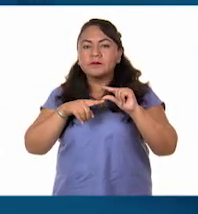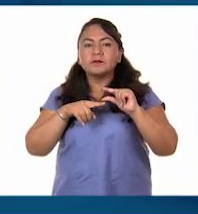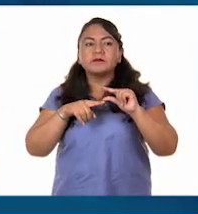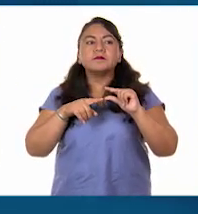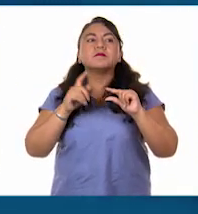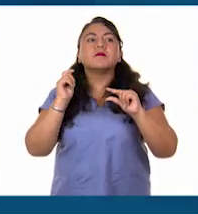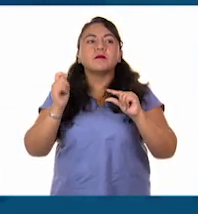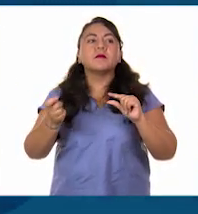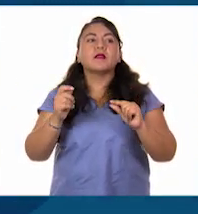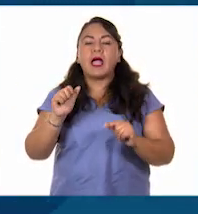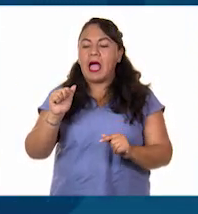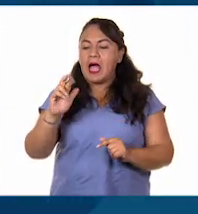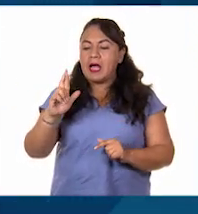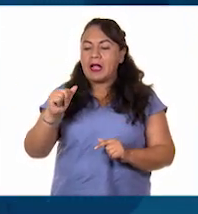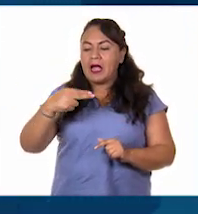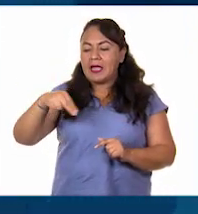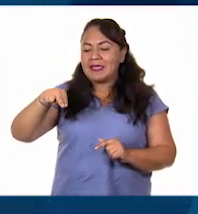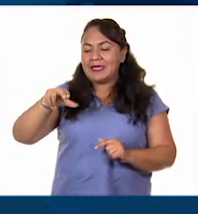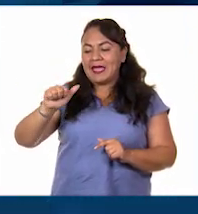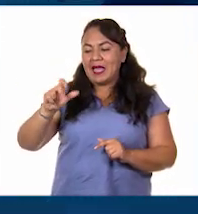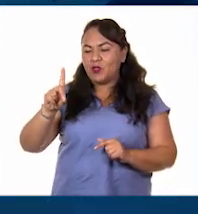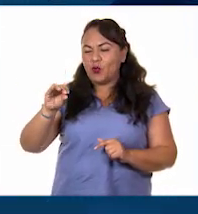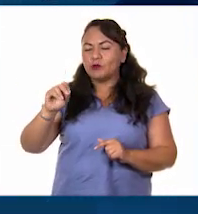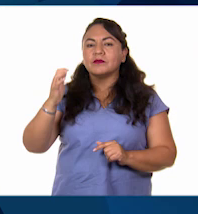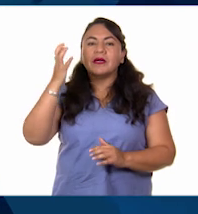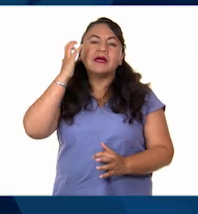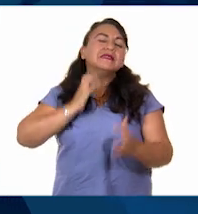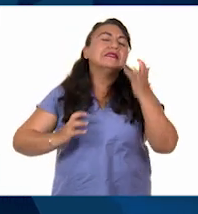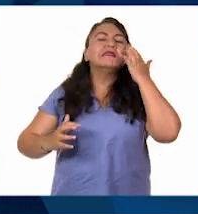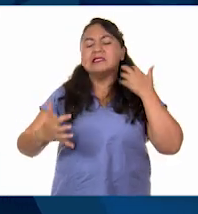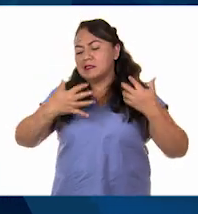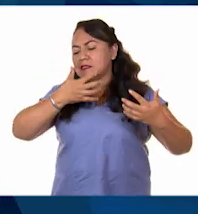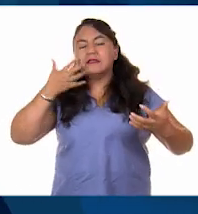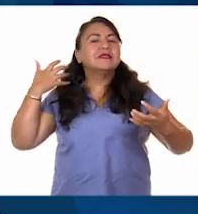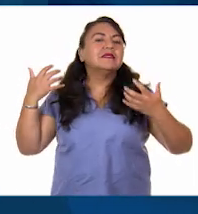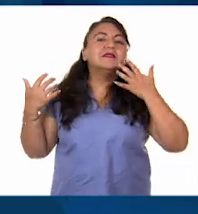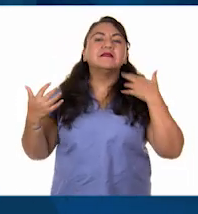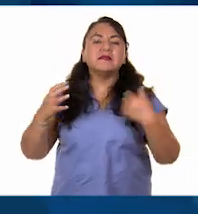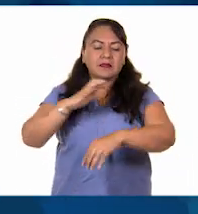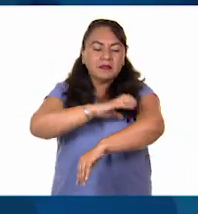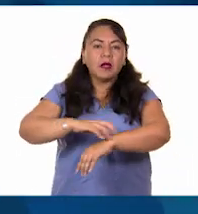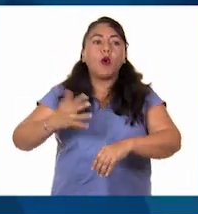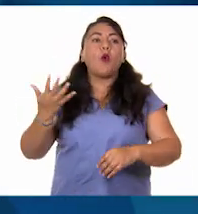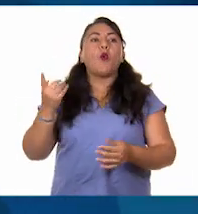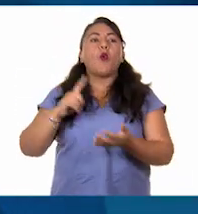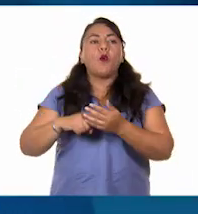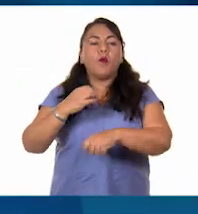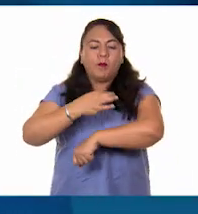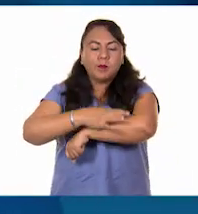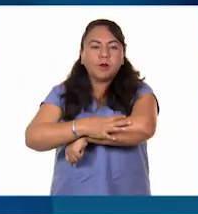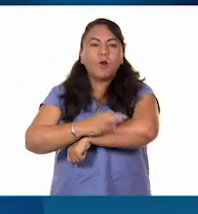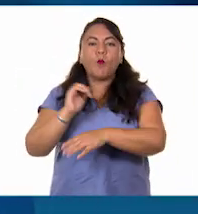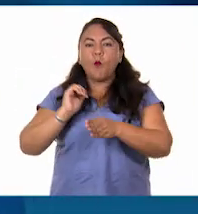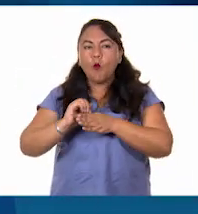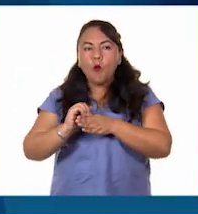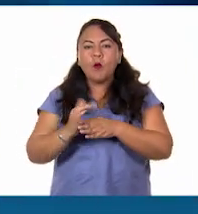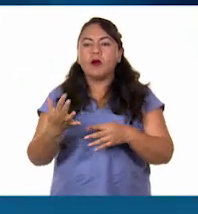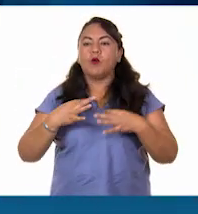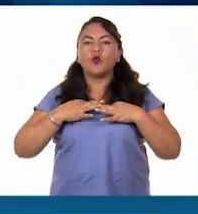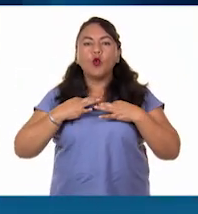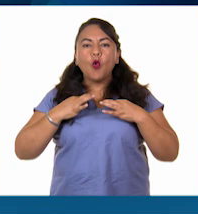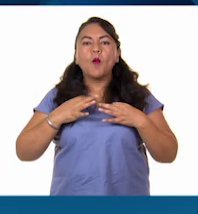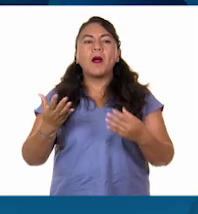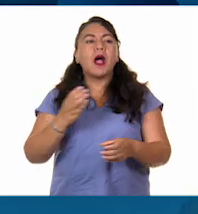están arañados, pero entonces tendría que decir tienen moretones, ropa u objetos